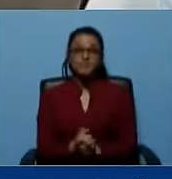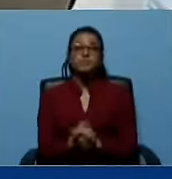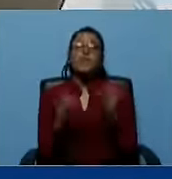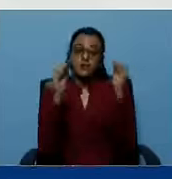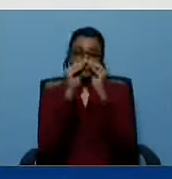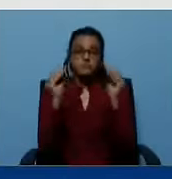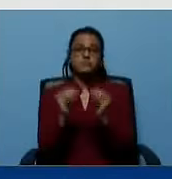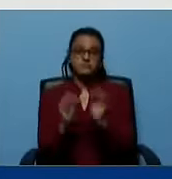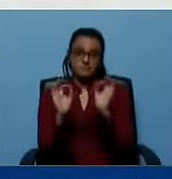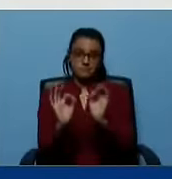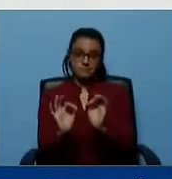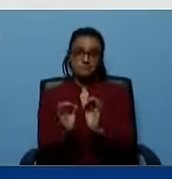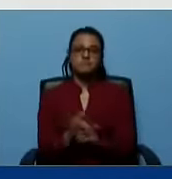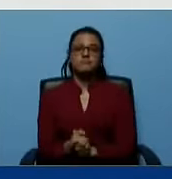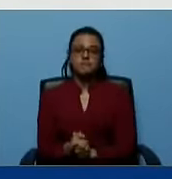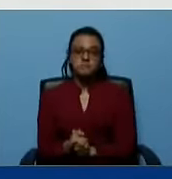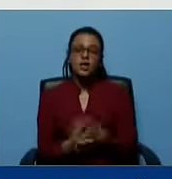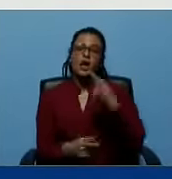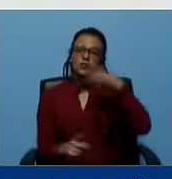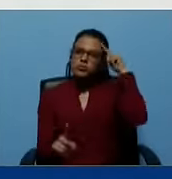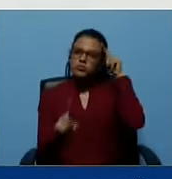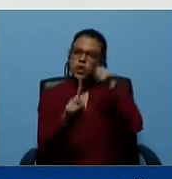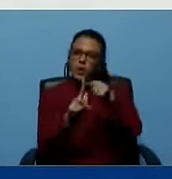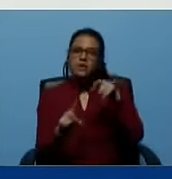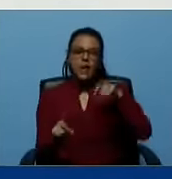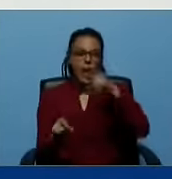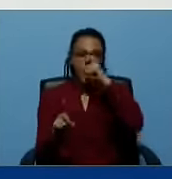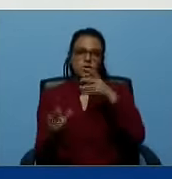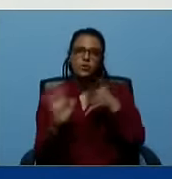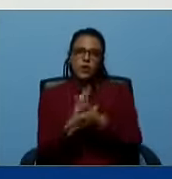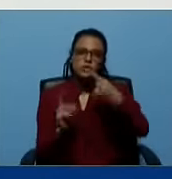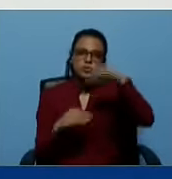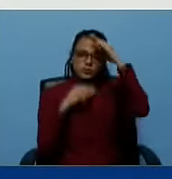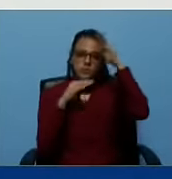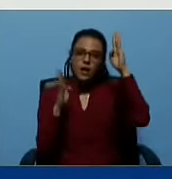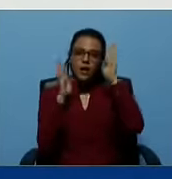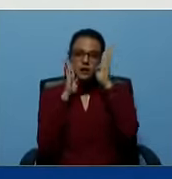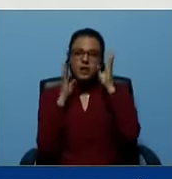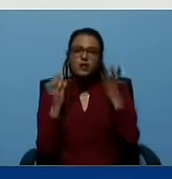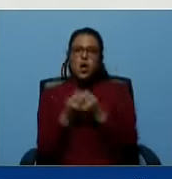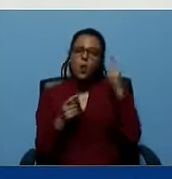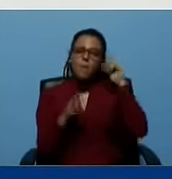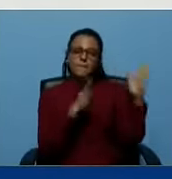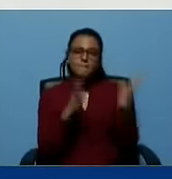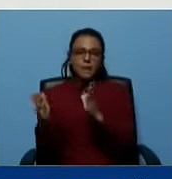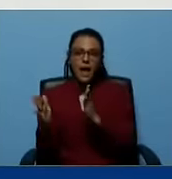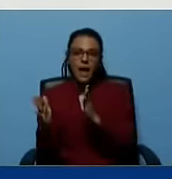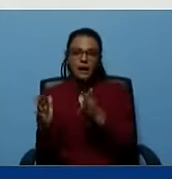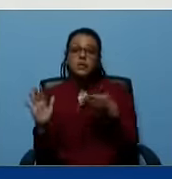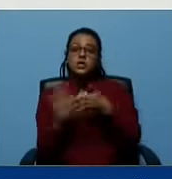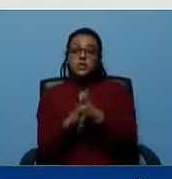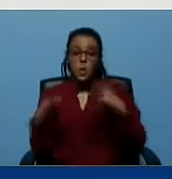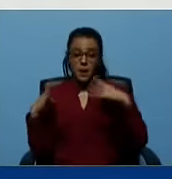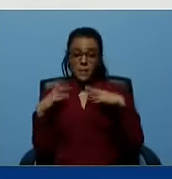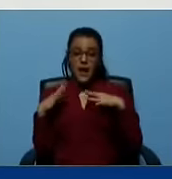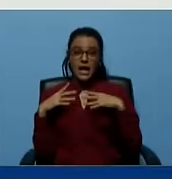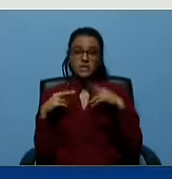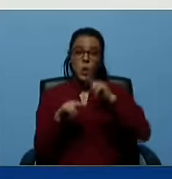Exactamente. Hay una meta este año de atender con el plan vacacional